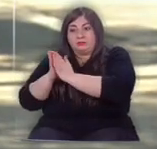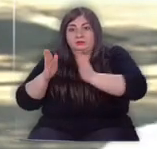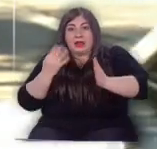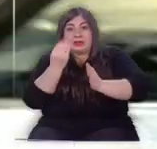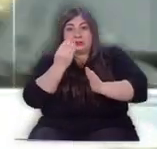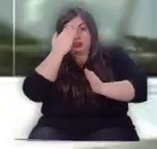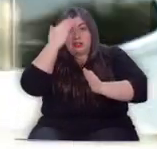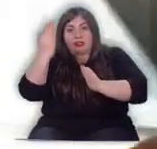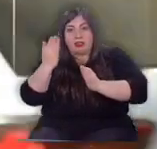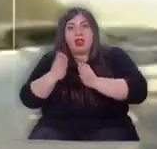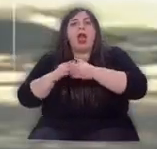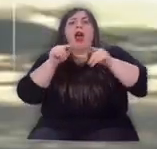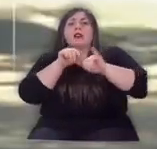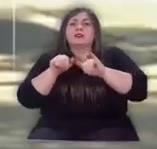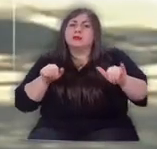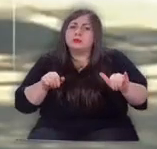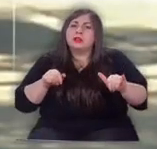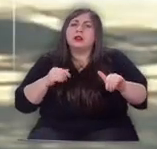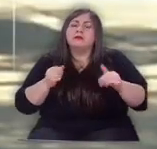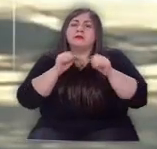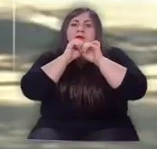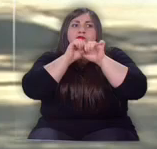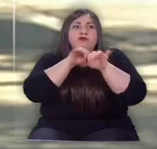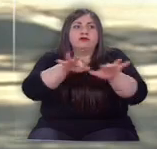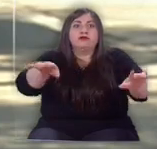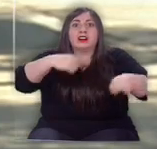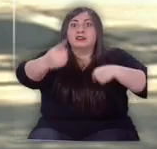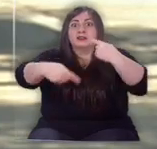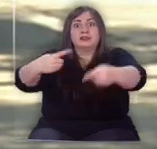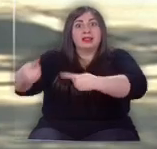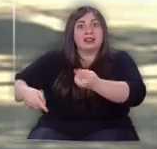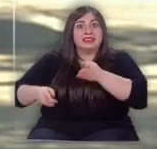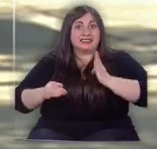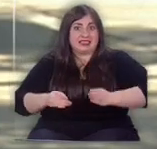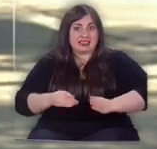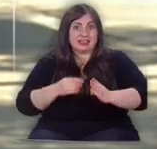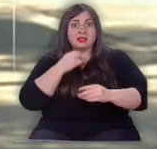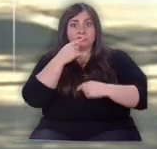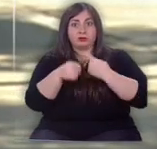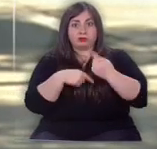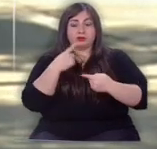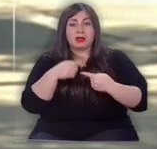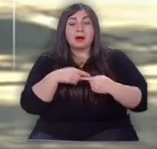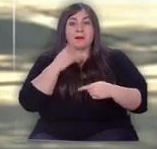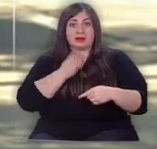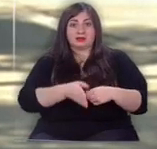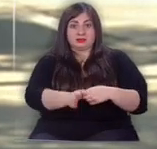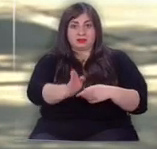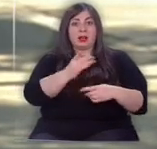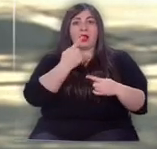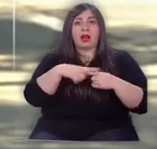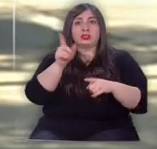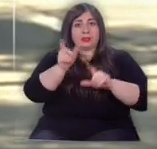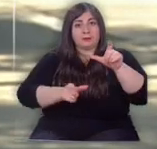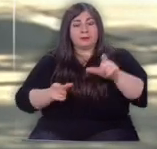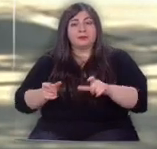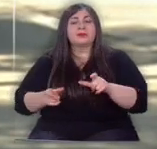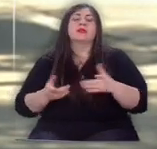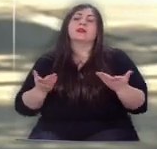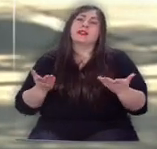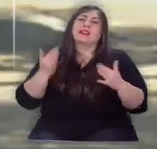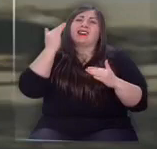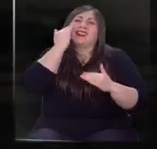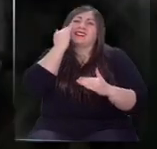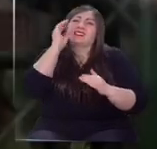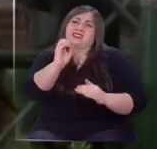la probabilidad de estar contagiante, es decir, tener partículas virales vivas para poder transmitir a otras, es